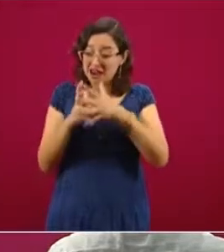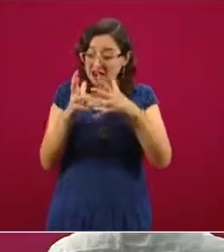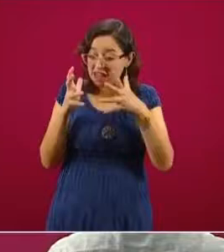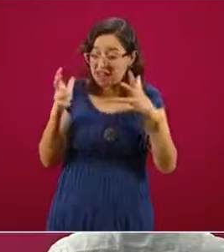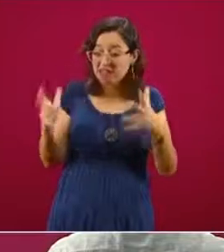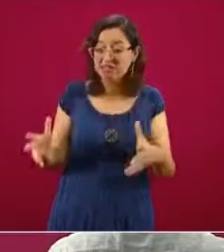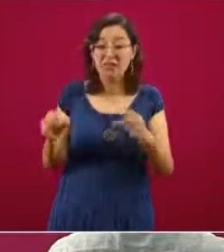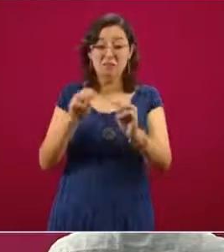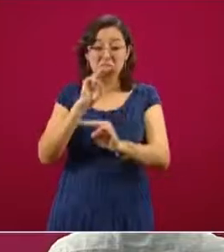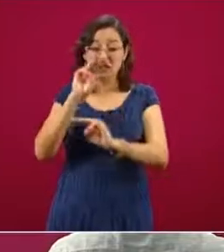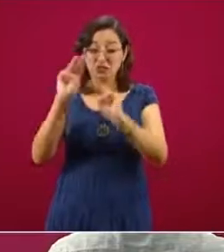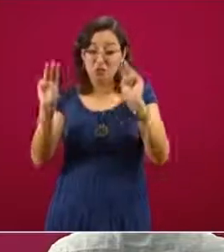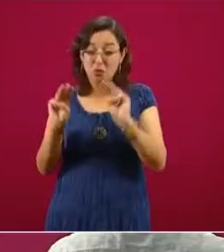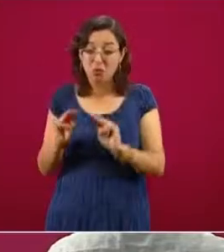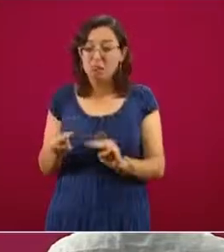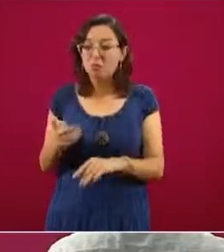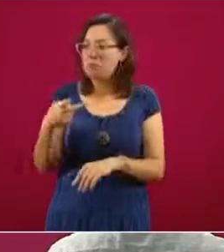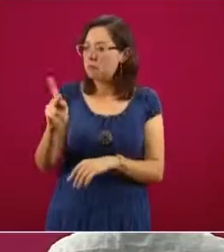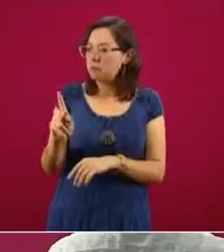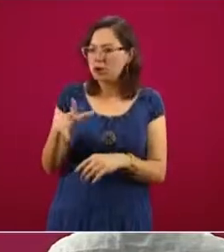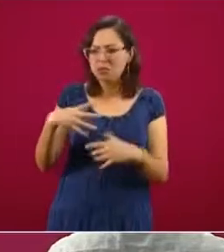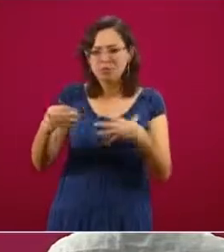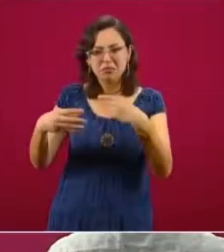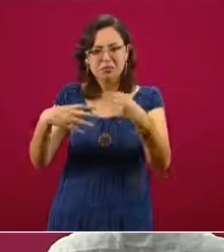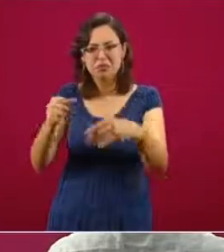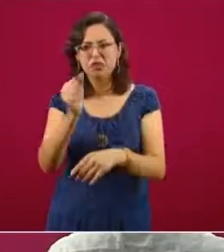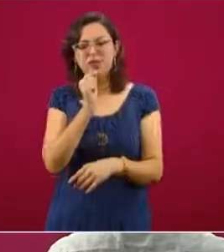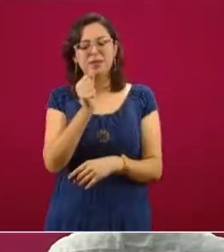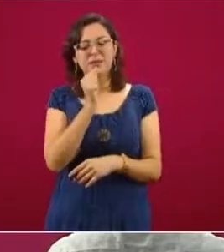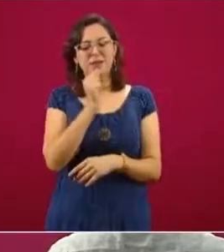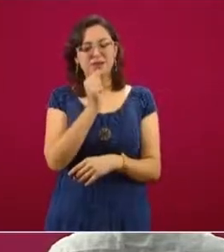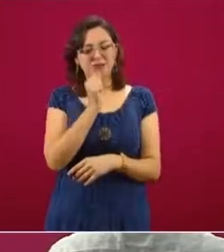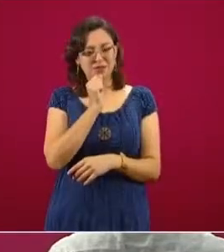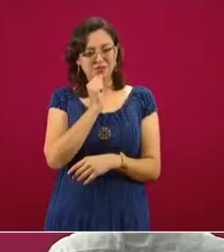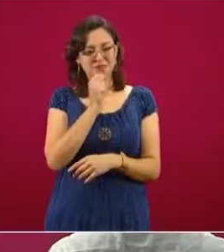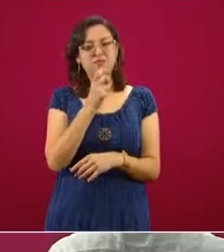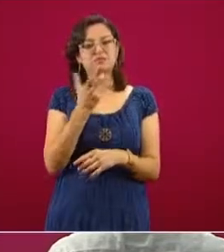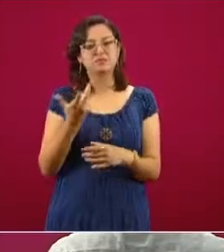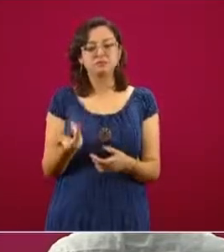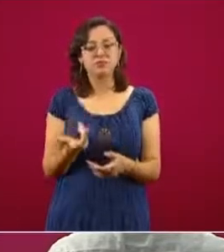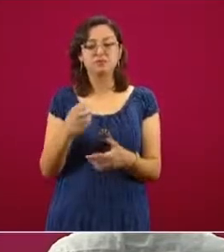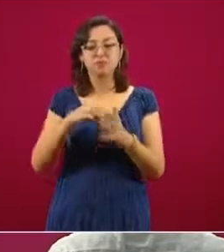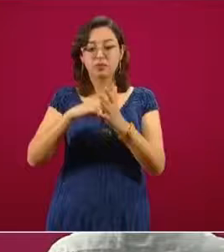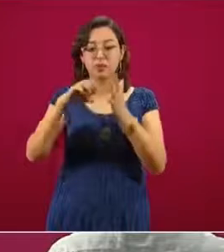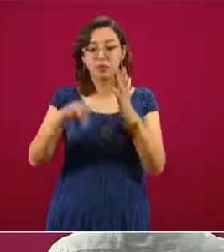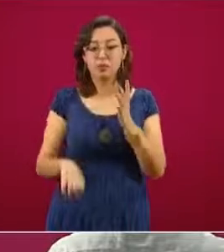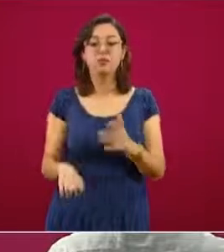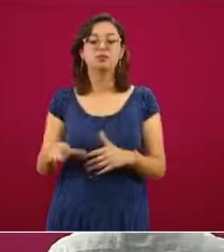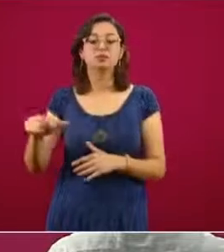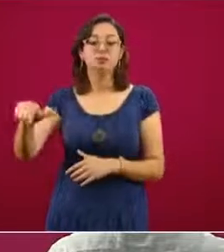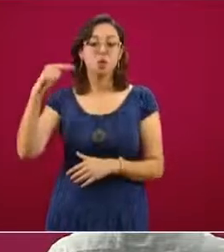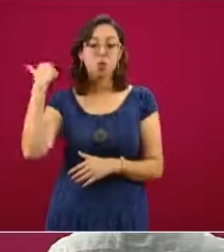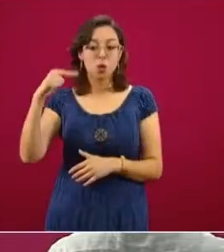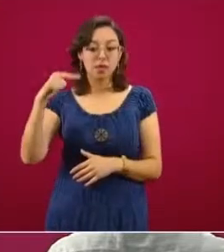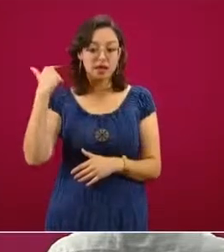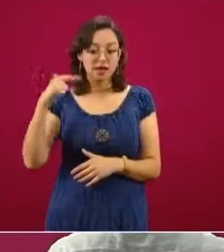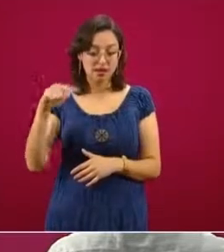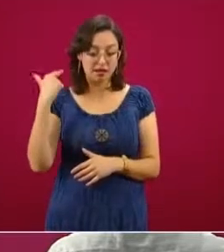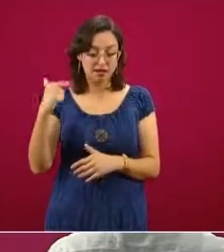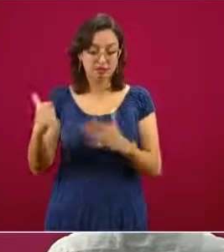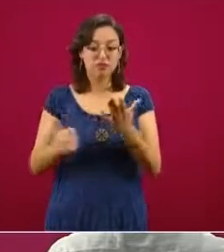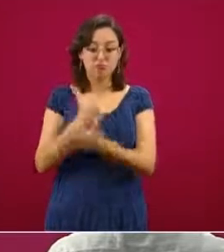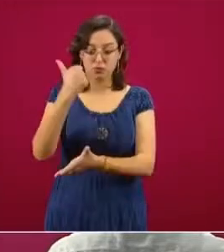metrópolis, todavía no entran en una fase de alta transmisión. Y aquí destaco el caso de Guadalajara y su zona